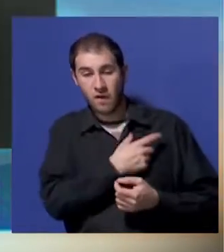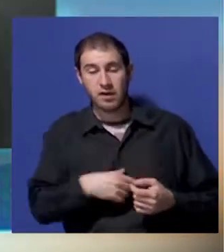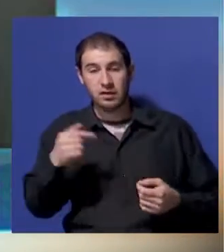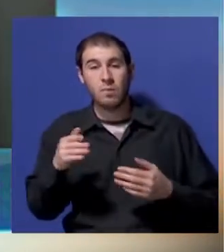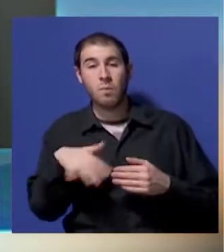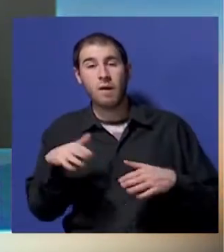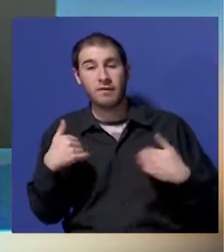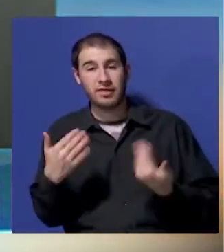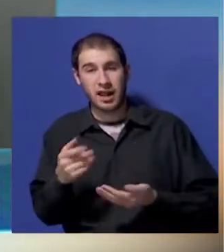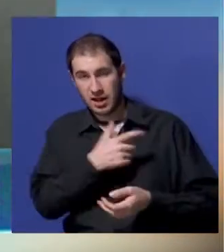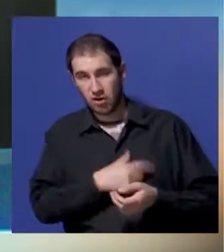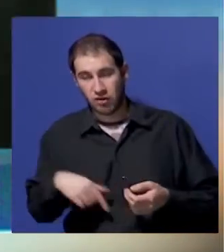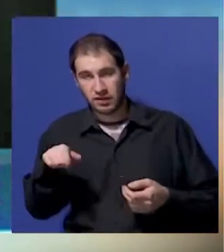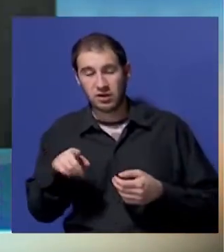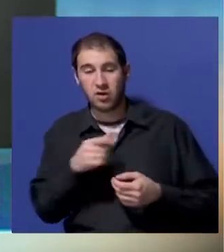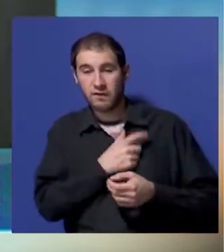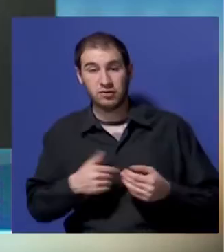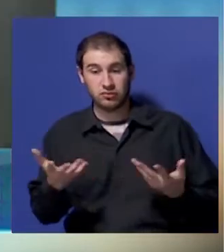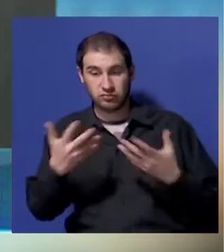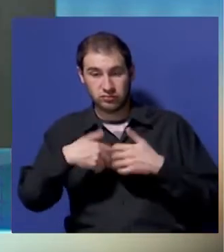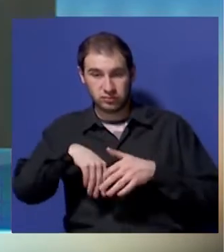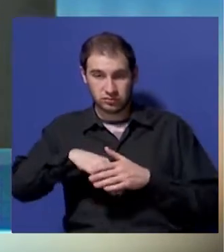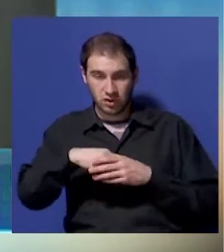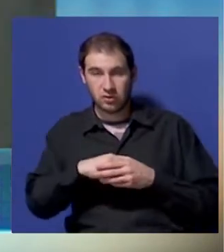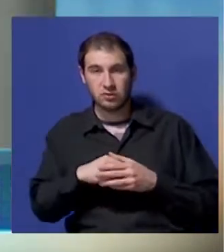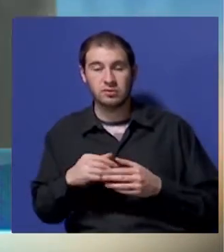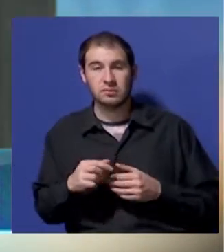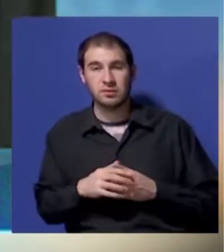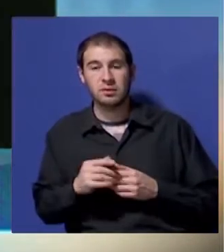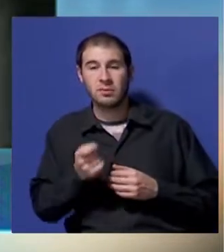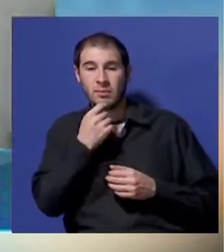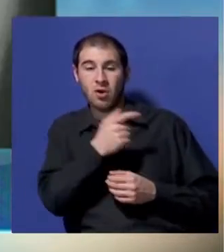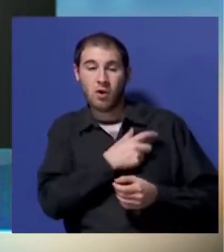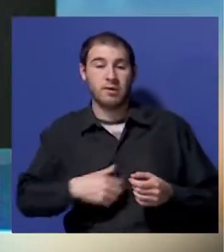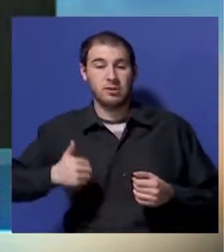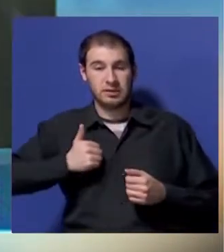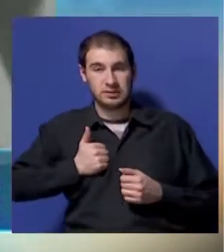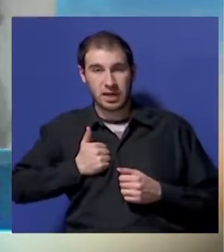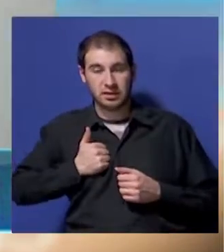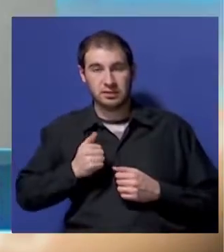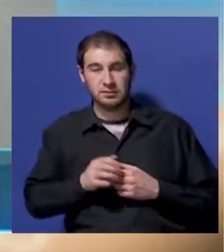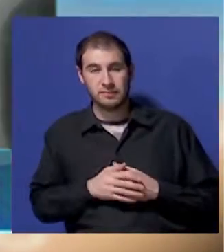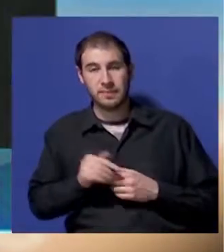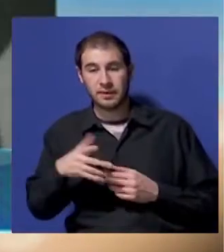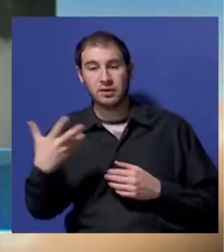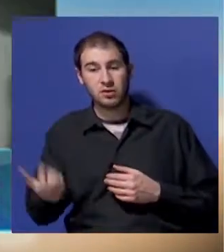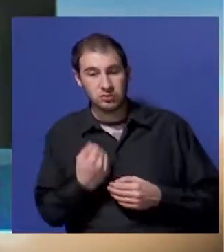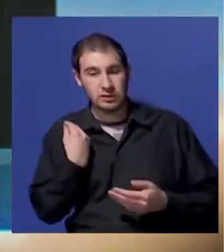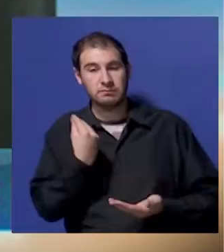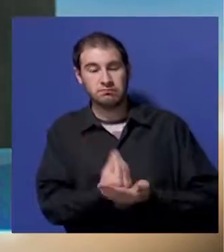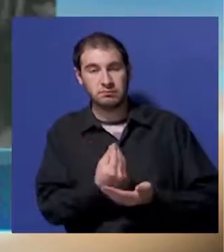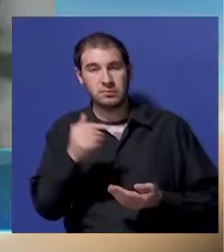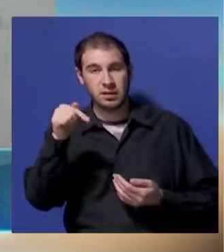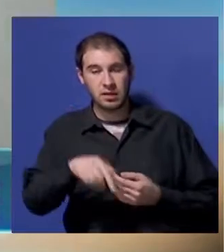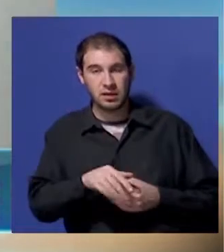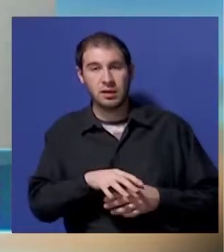el pueblo al Estado. O sea, el Estado somos todos y cuando una dictadura, un régimen de facto se apropia del Estado,